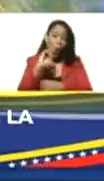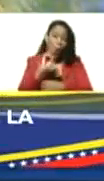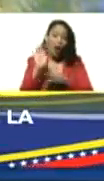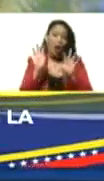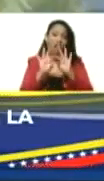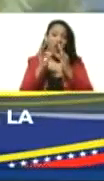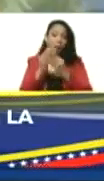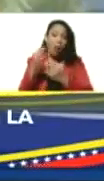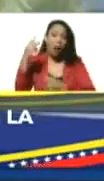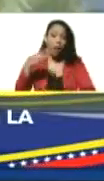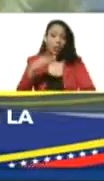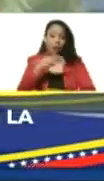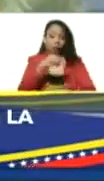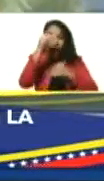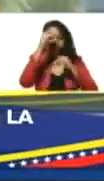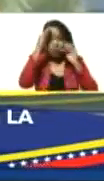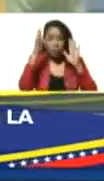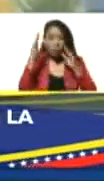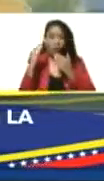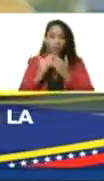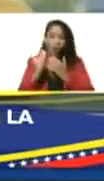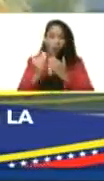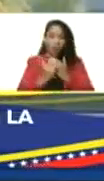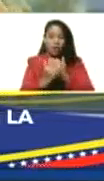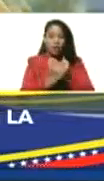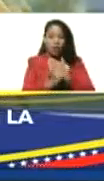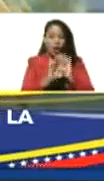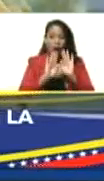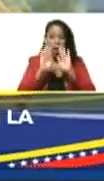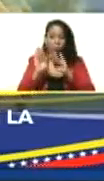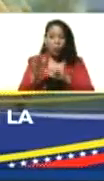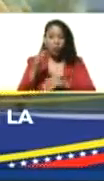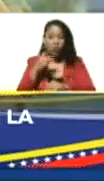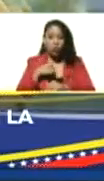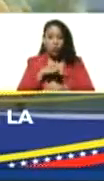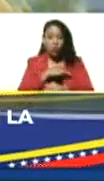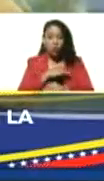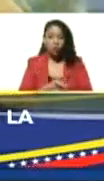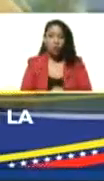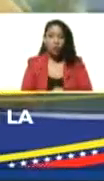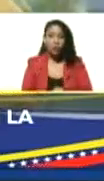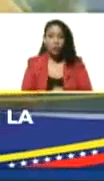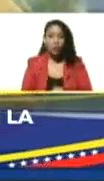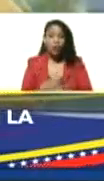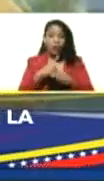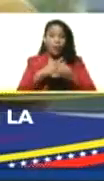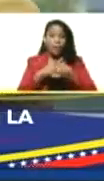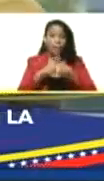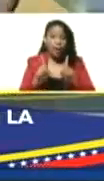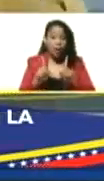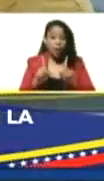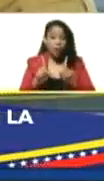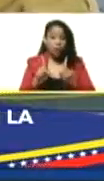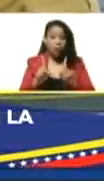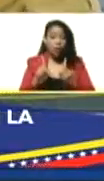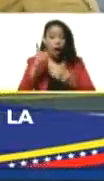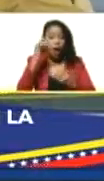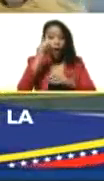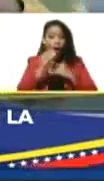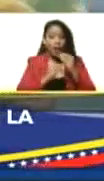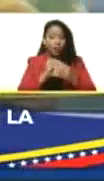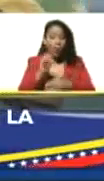familias de las Tejerías están atendiendo a sus vecinos con el apoyo nuestro. Pero se está haciendo el mapa